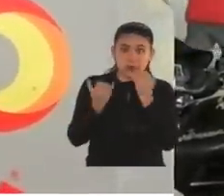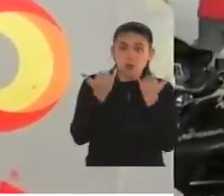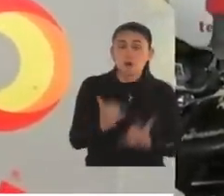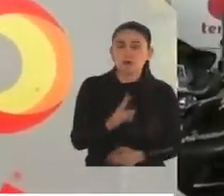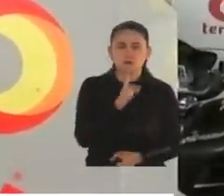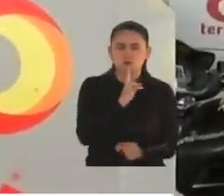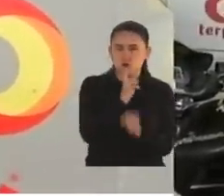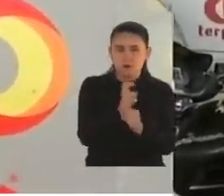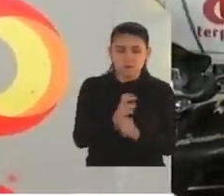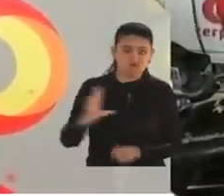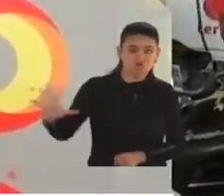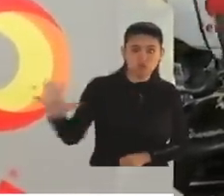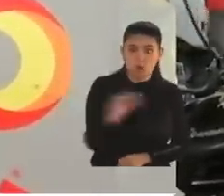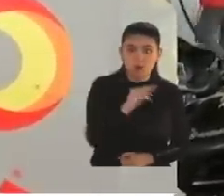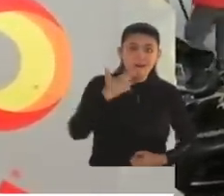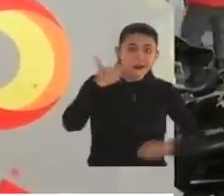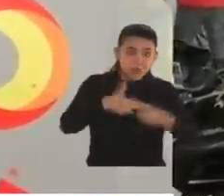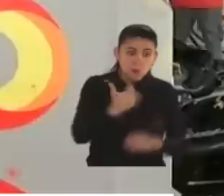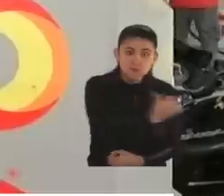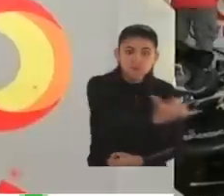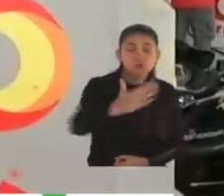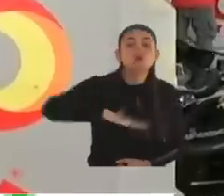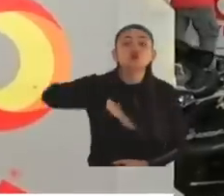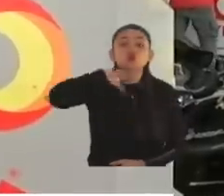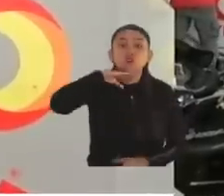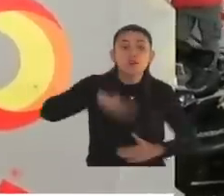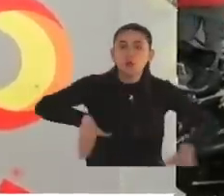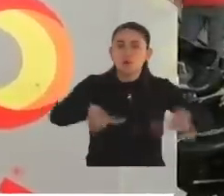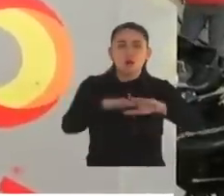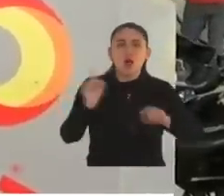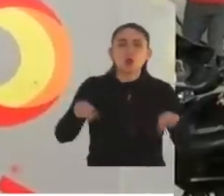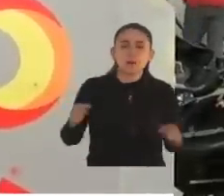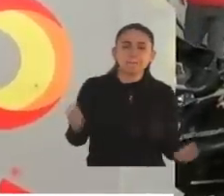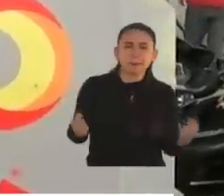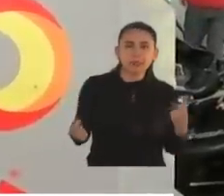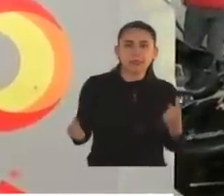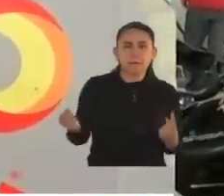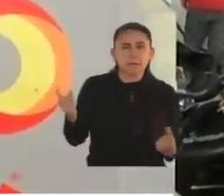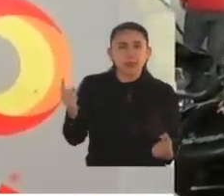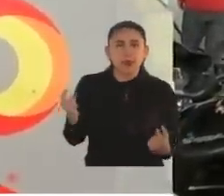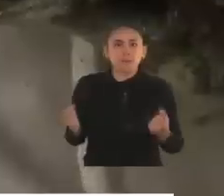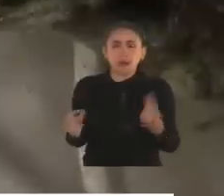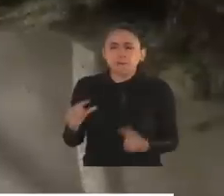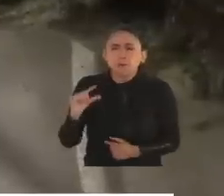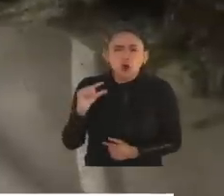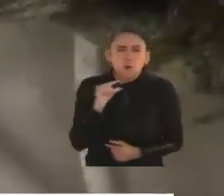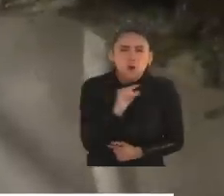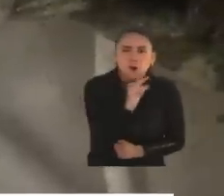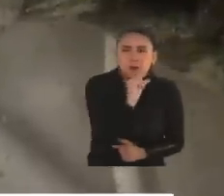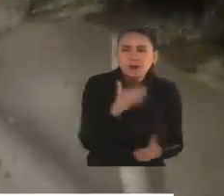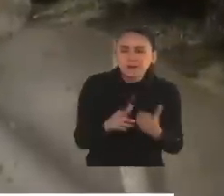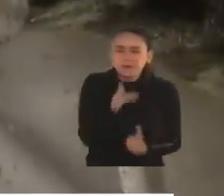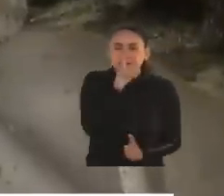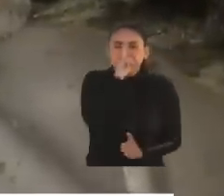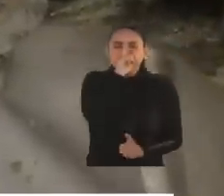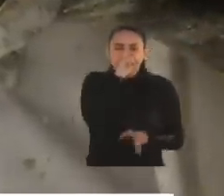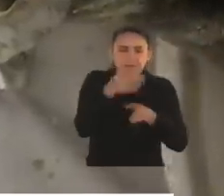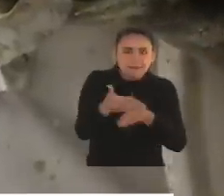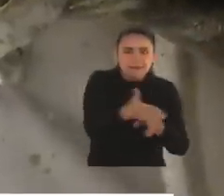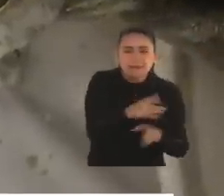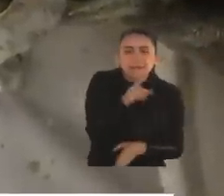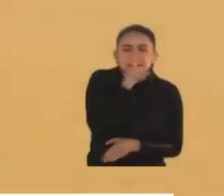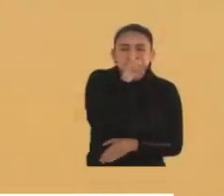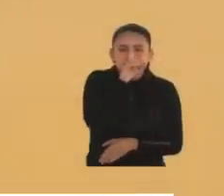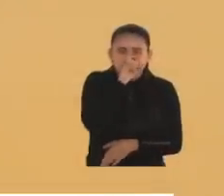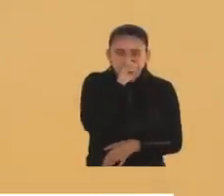las estaciones tienen el suministro de combustible al mismo tiempo. Está llegando muy lento, muy poquito. Por eso la llegada de combustible al departamento